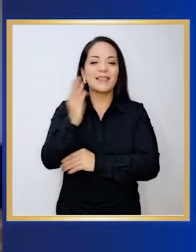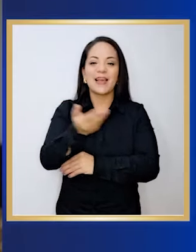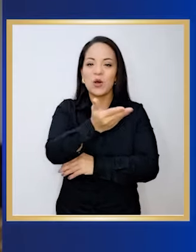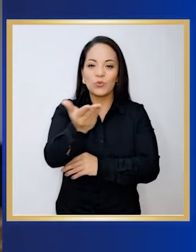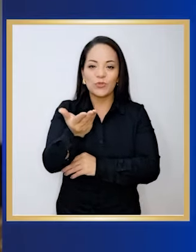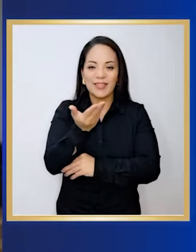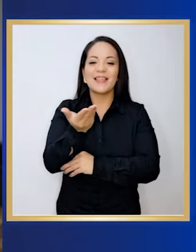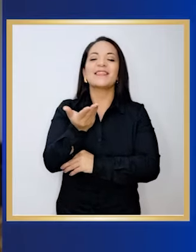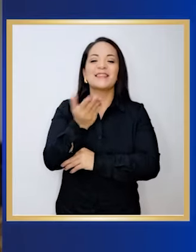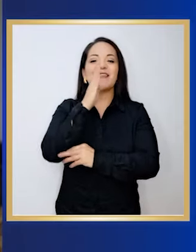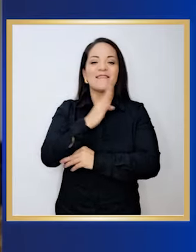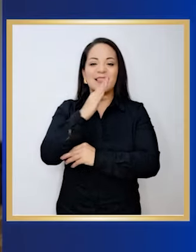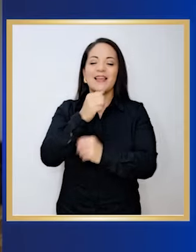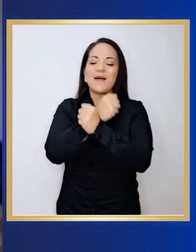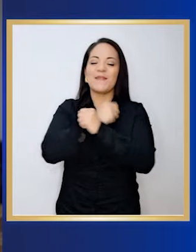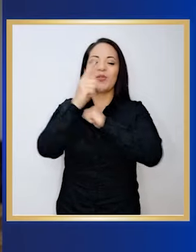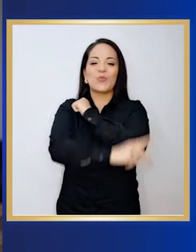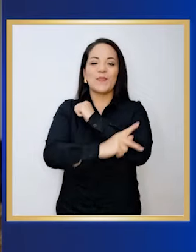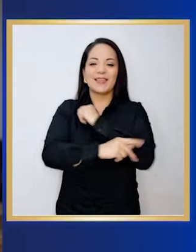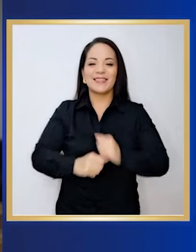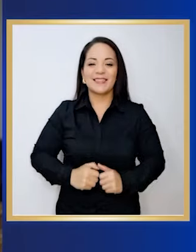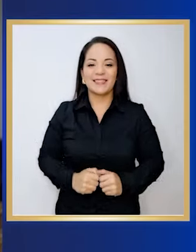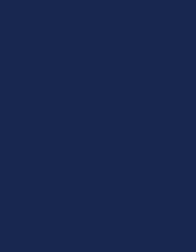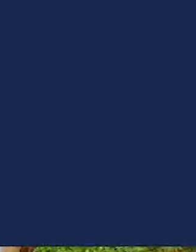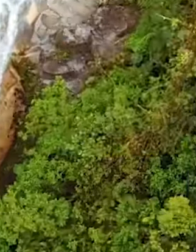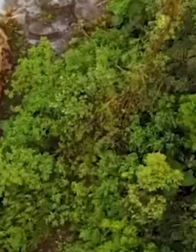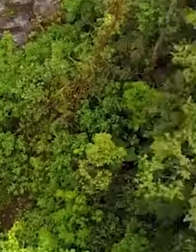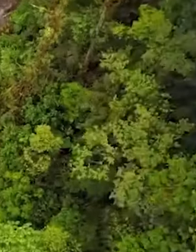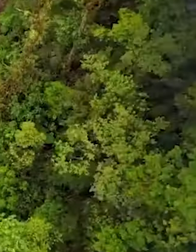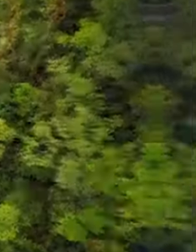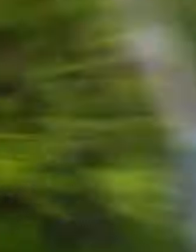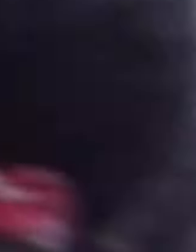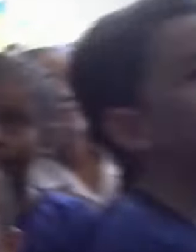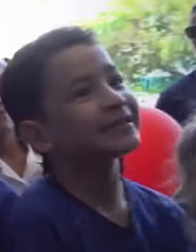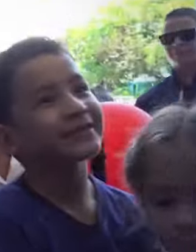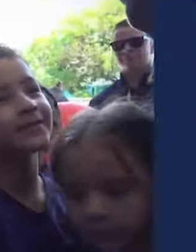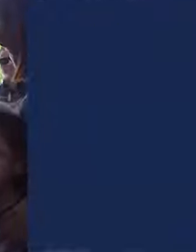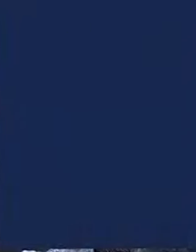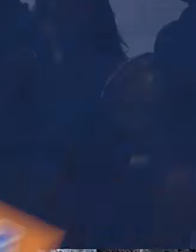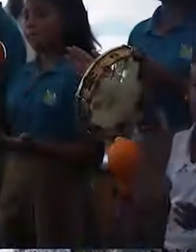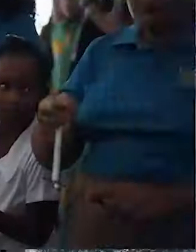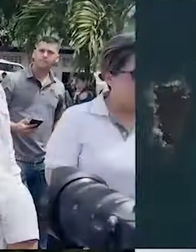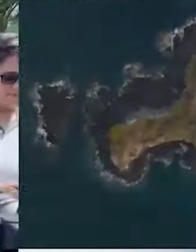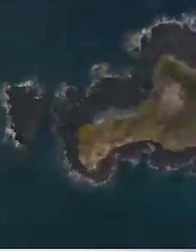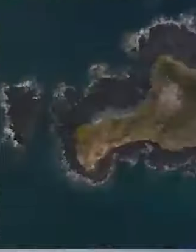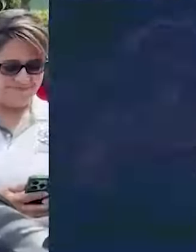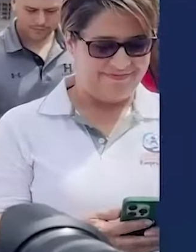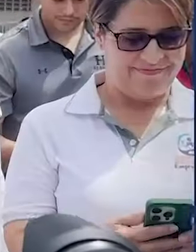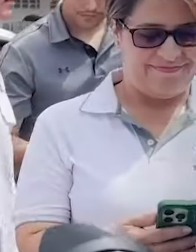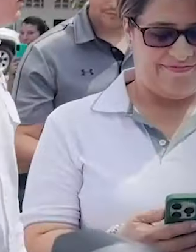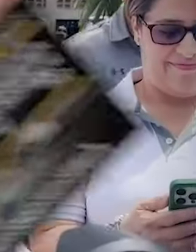que los bendiga a ustedes Y que bendiga a nuestra amada Pacha La palabra empeñada es la palabra cumplida